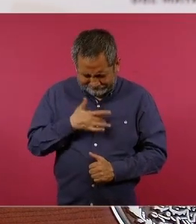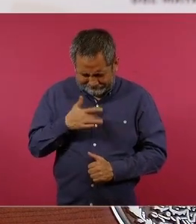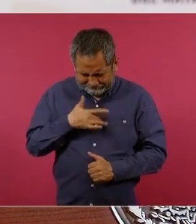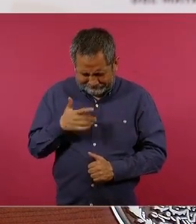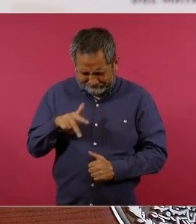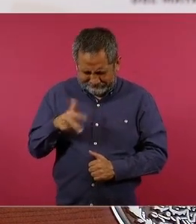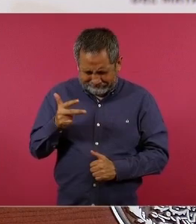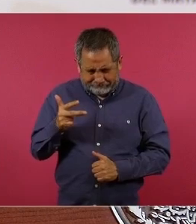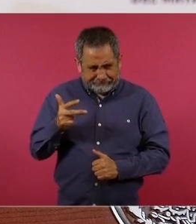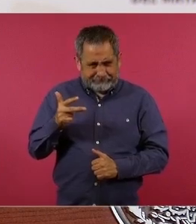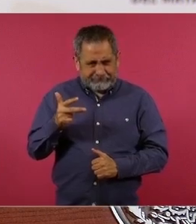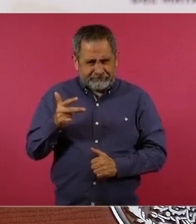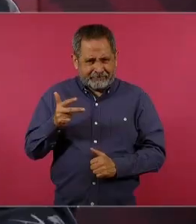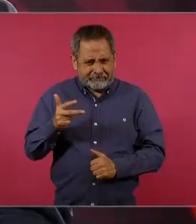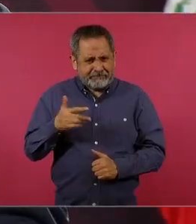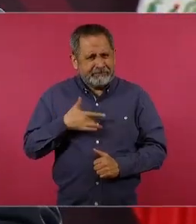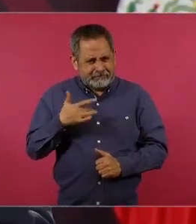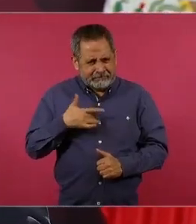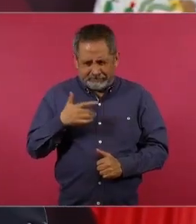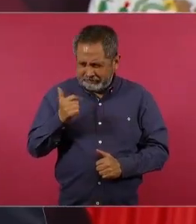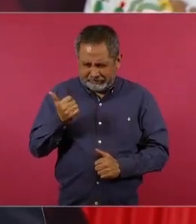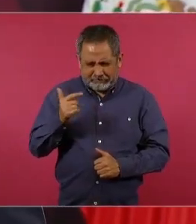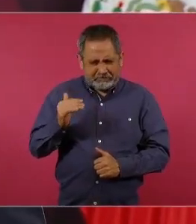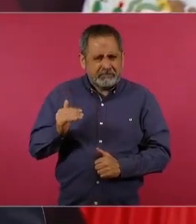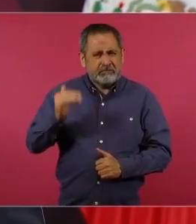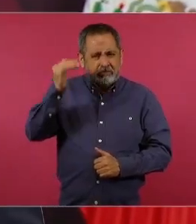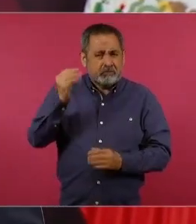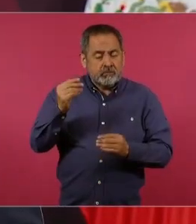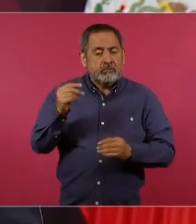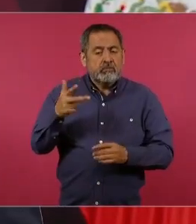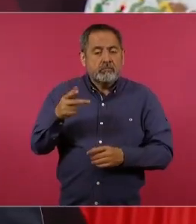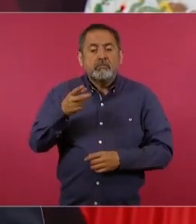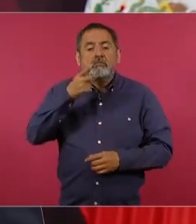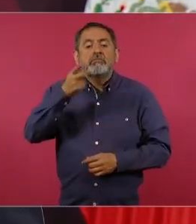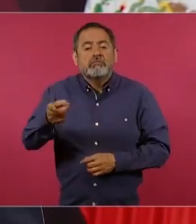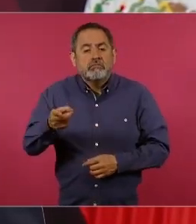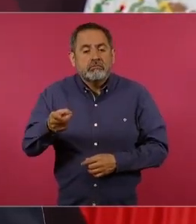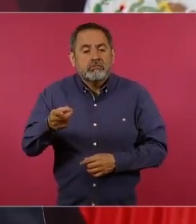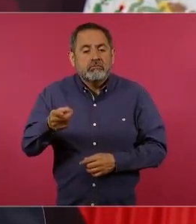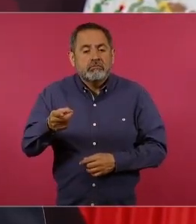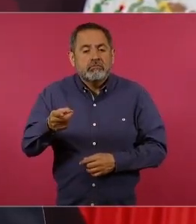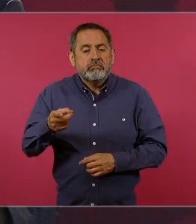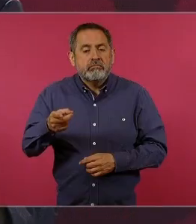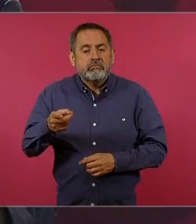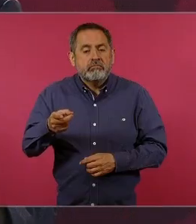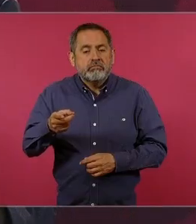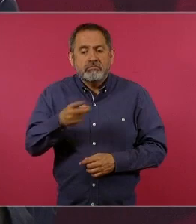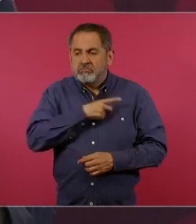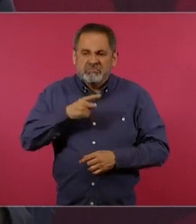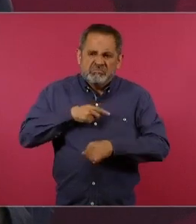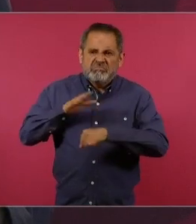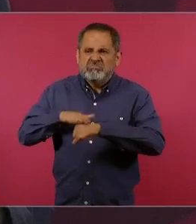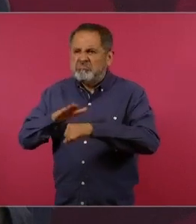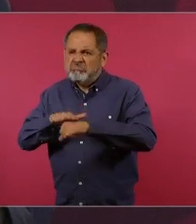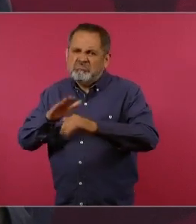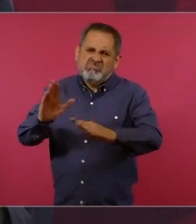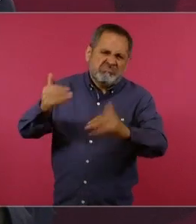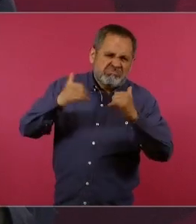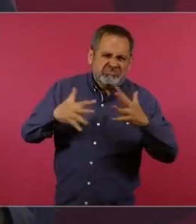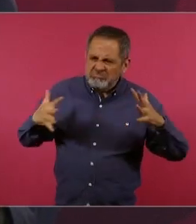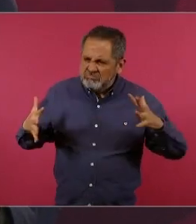no sé si el 13, pero sí altísimo el porcentaje, que decía que había que llamar al pueblo a tomar las